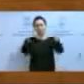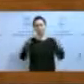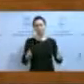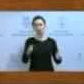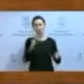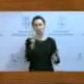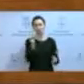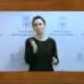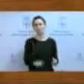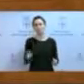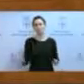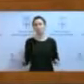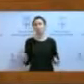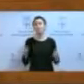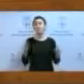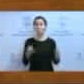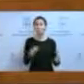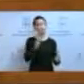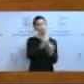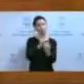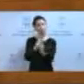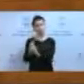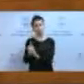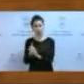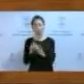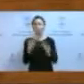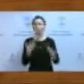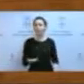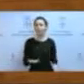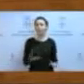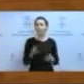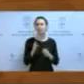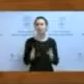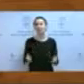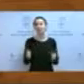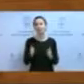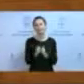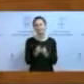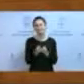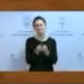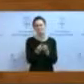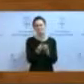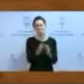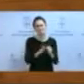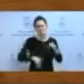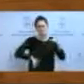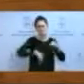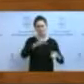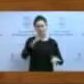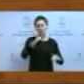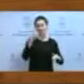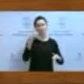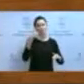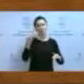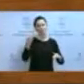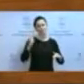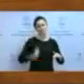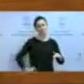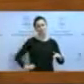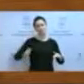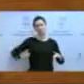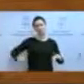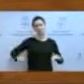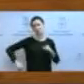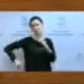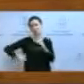más individualizado. El número potencial de usuarios más dependientes también hace necesario más profesionales. Y, por último,